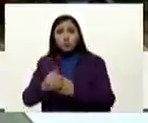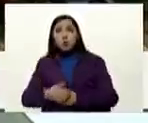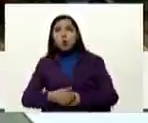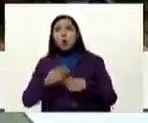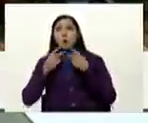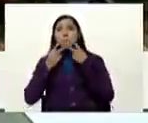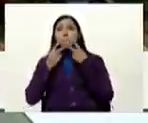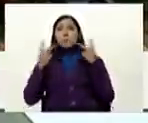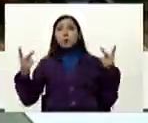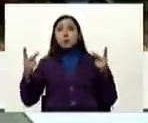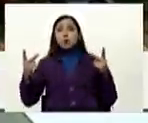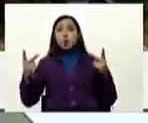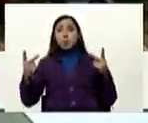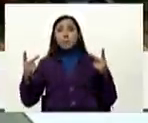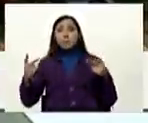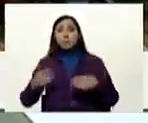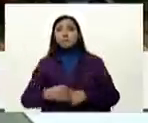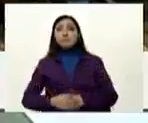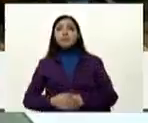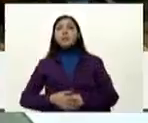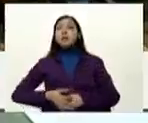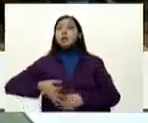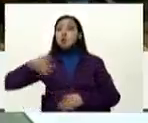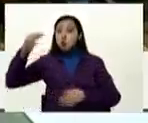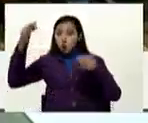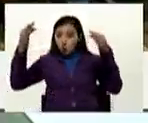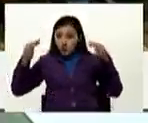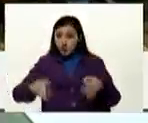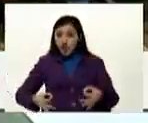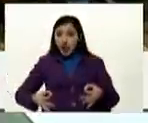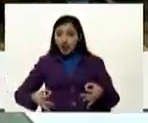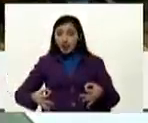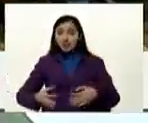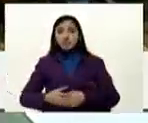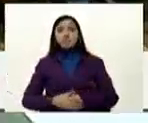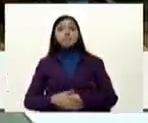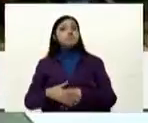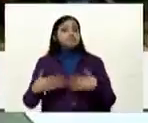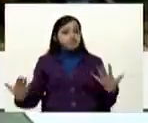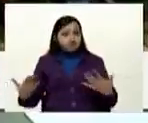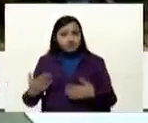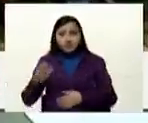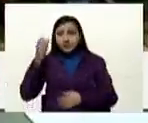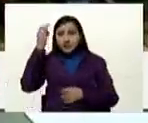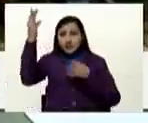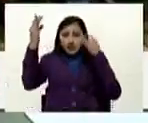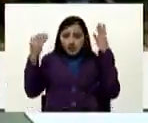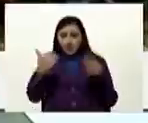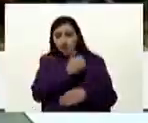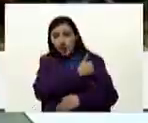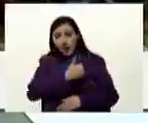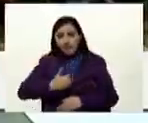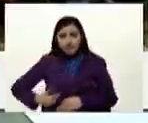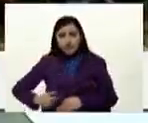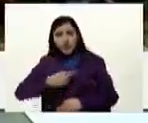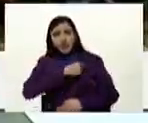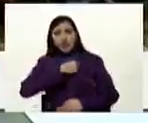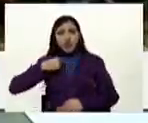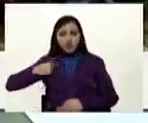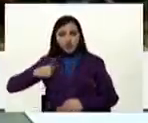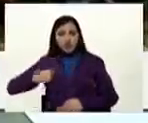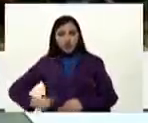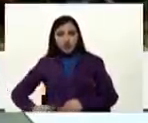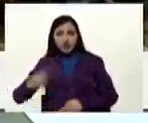público y oficial a la iniciativa del presidente de China, Xi